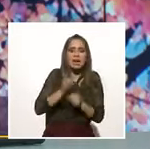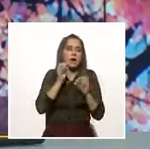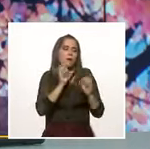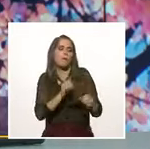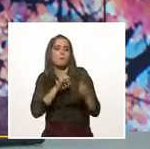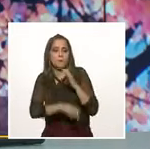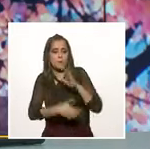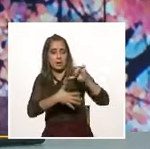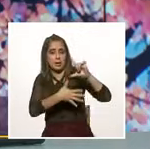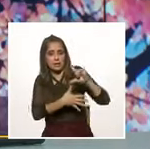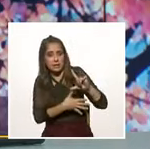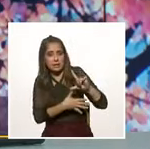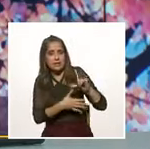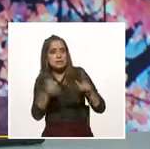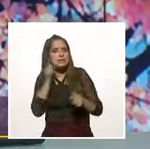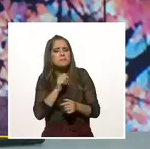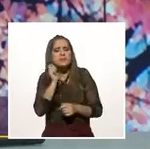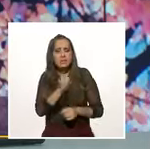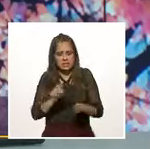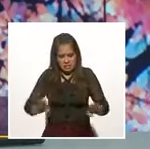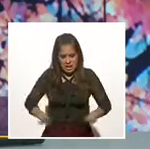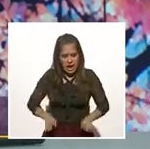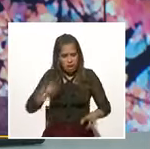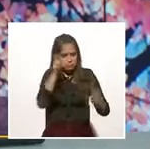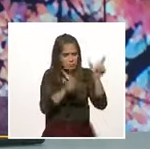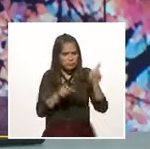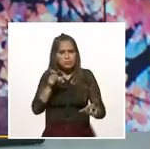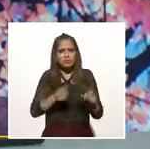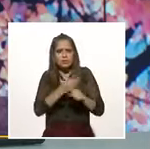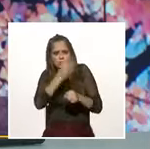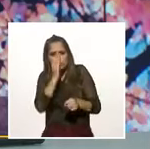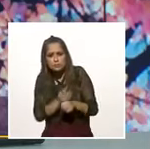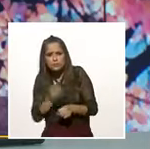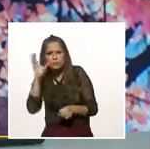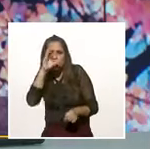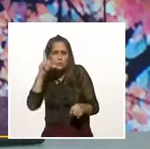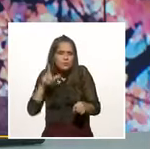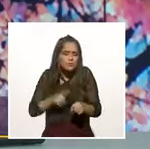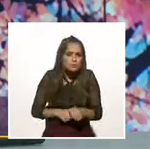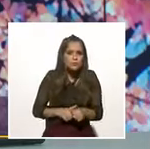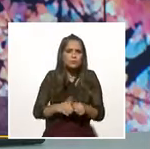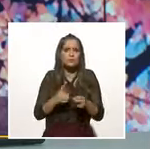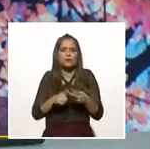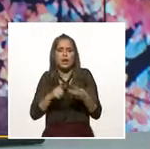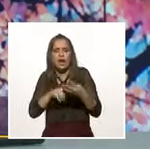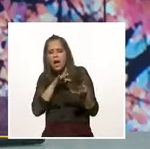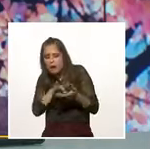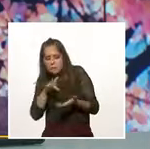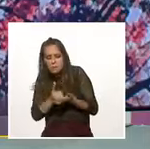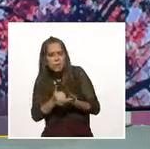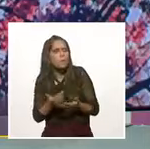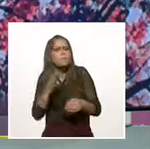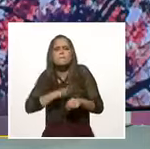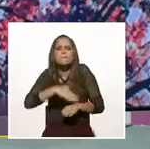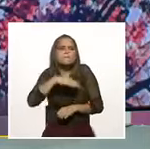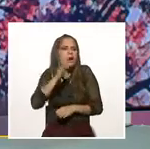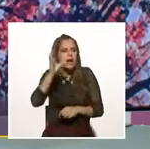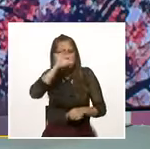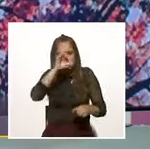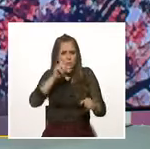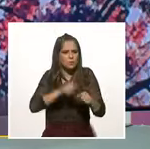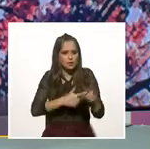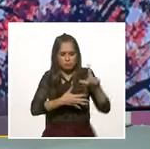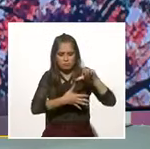que en Latinoamérica, ¿qué es lo que nos caracteriza el humor, la cultura, aparte de la solidaridad? Sí, bueno, tenemos